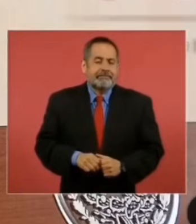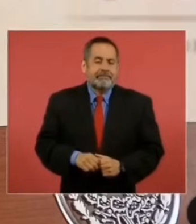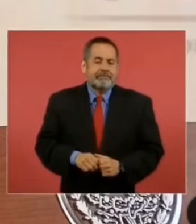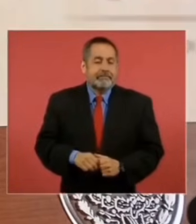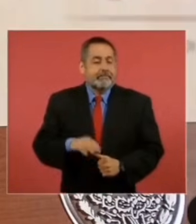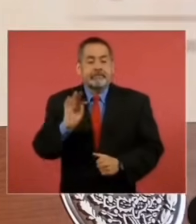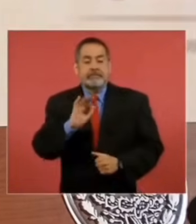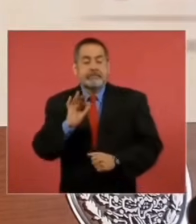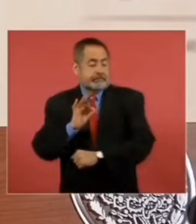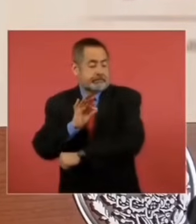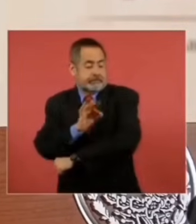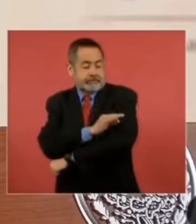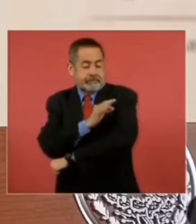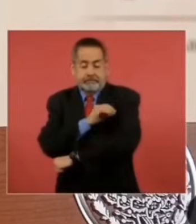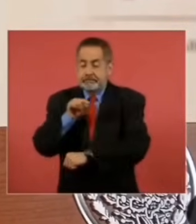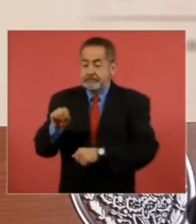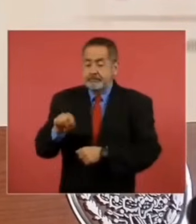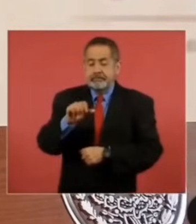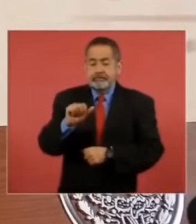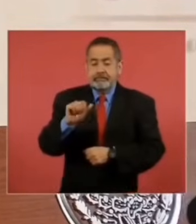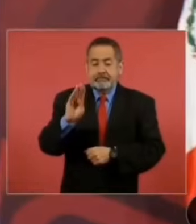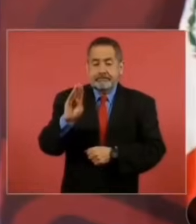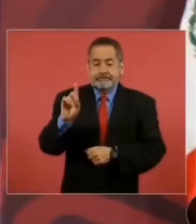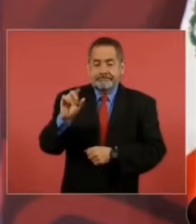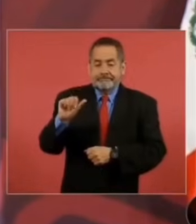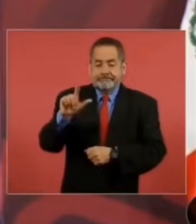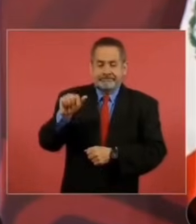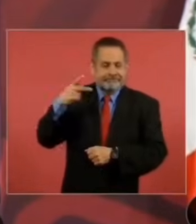me vacuno con Abdala,